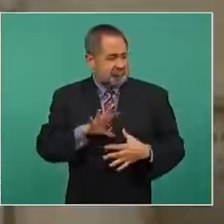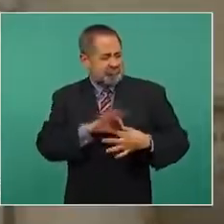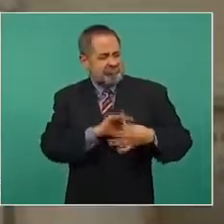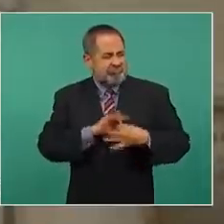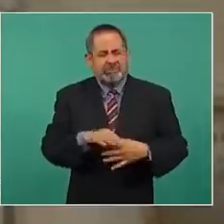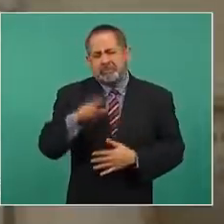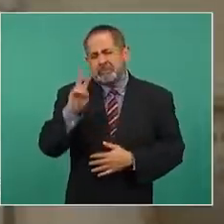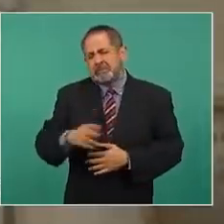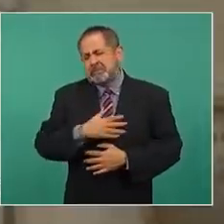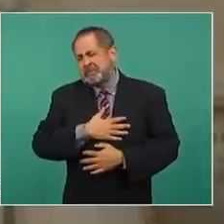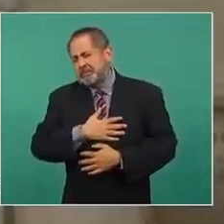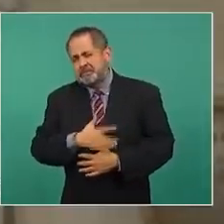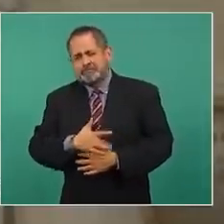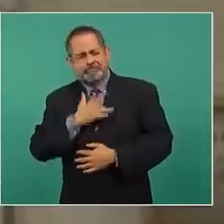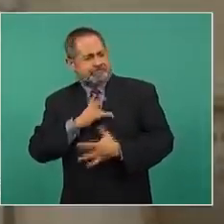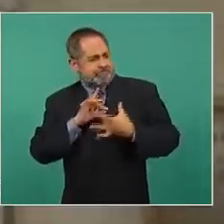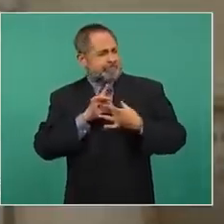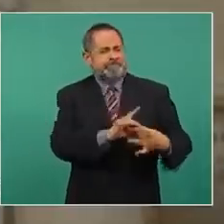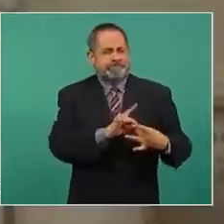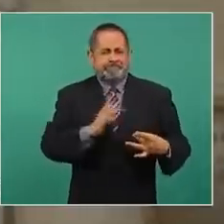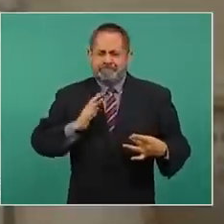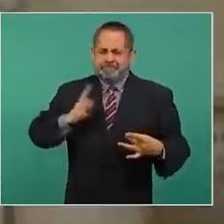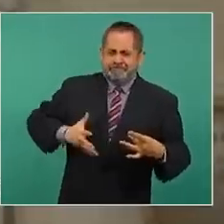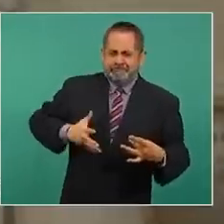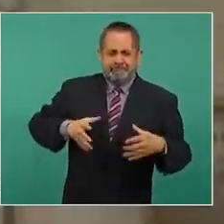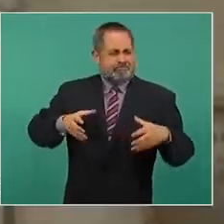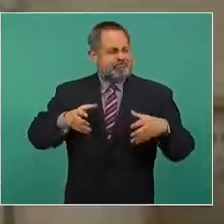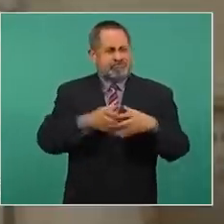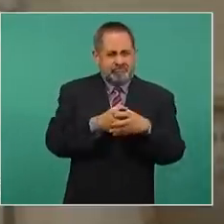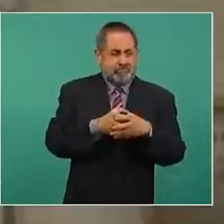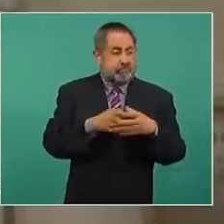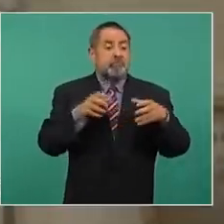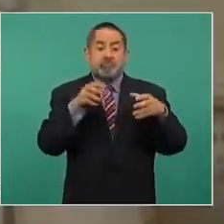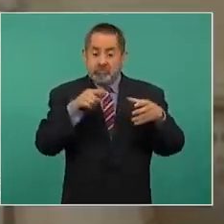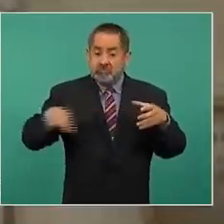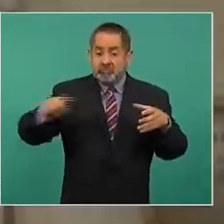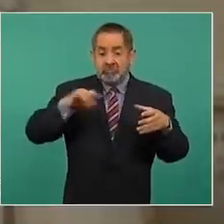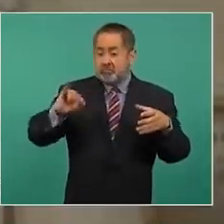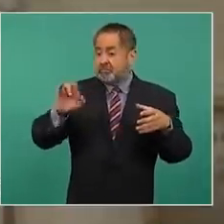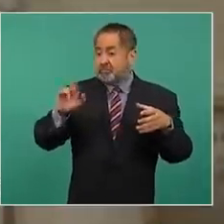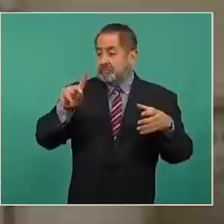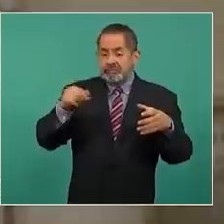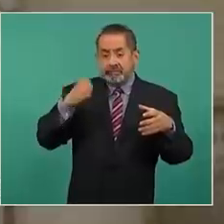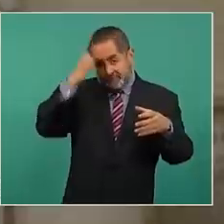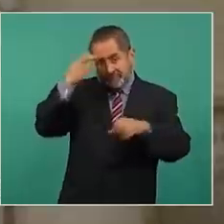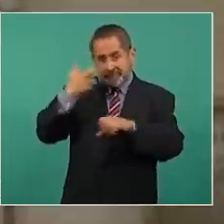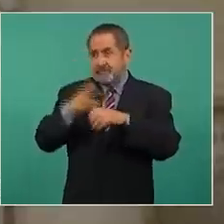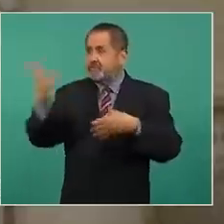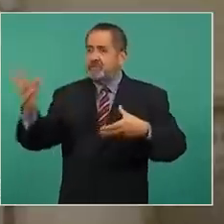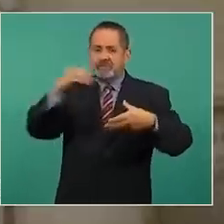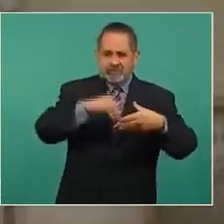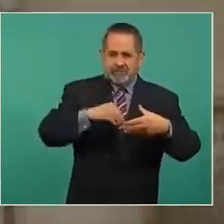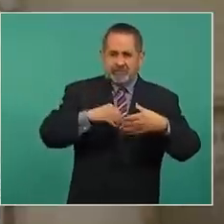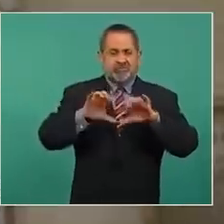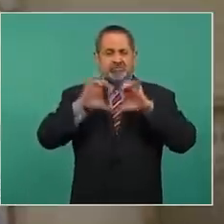inmensamente orgullosos de que son los únicos extranjeros en el muro de honor de